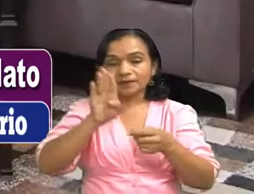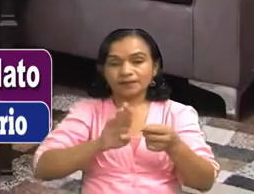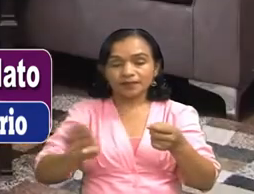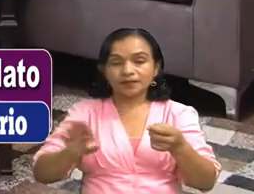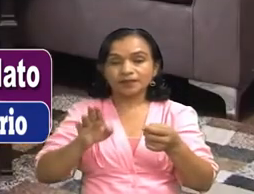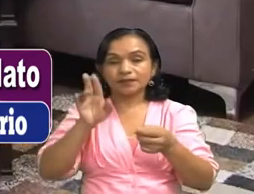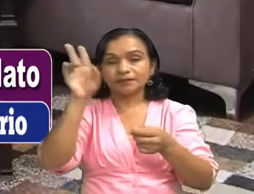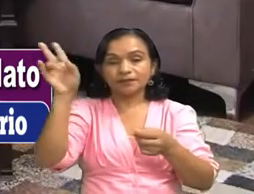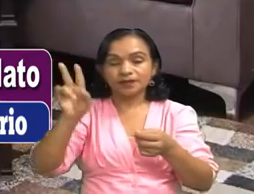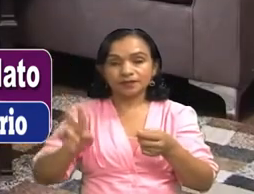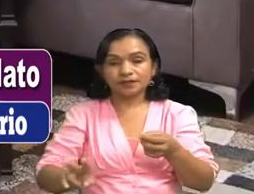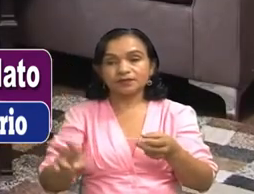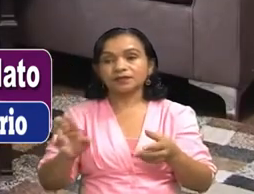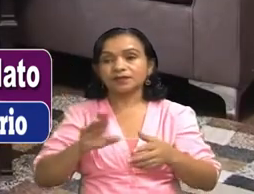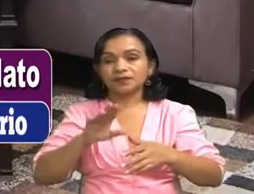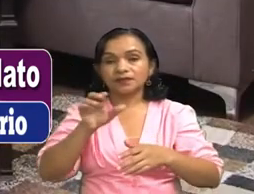Cuba.